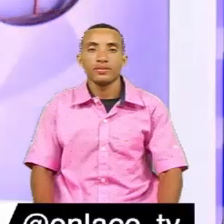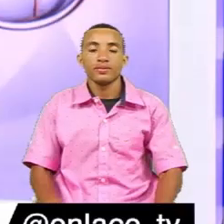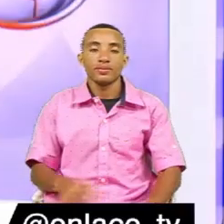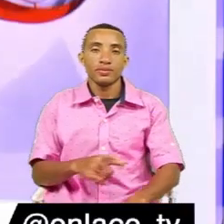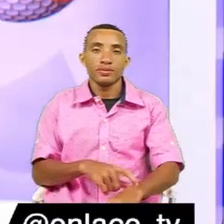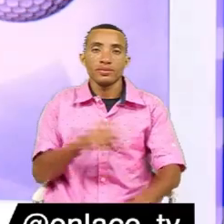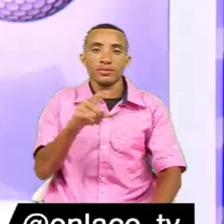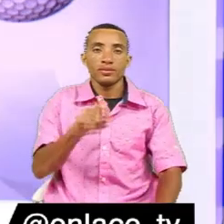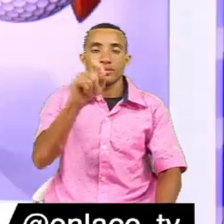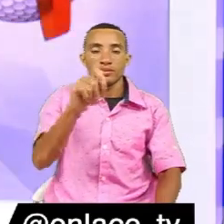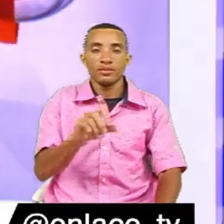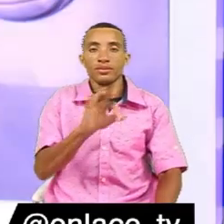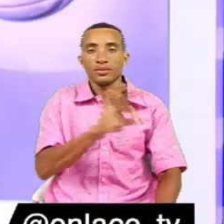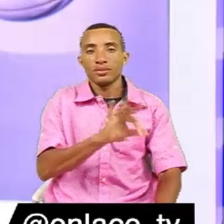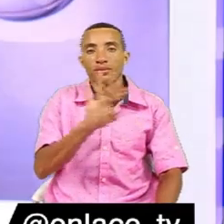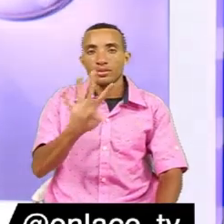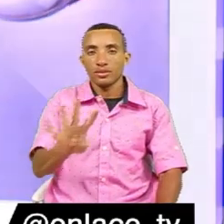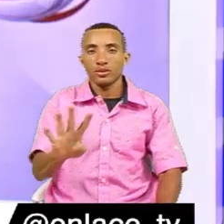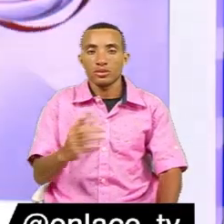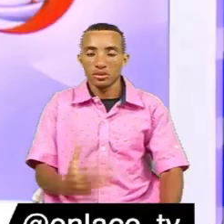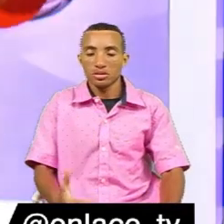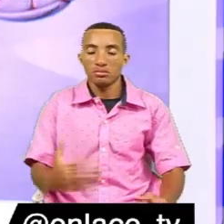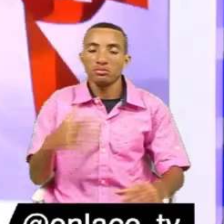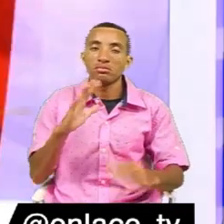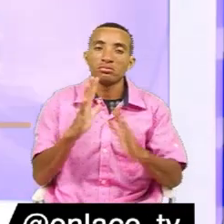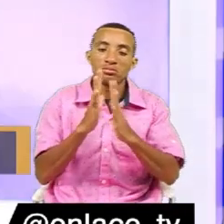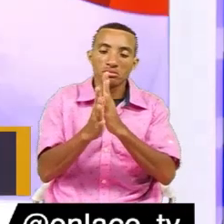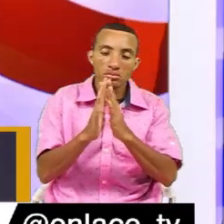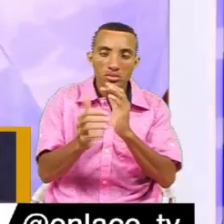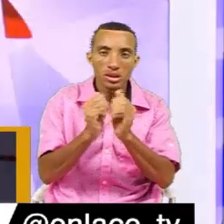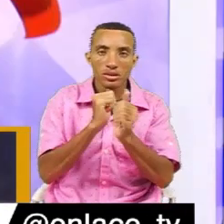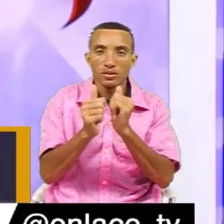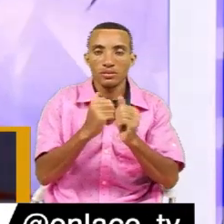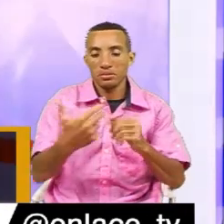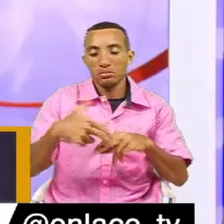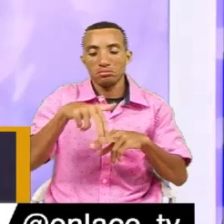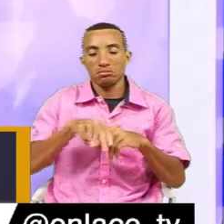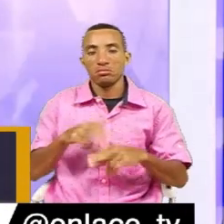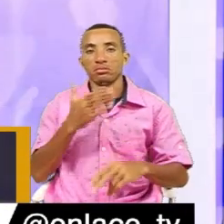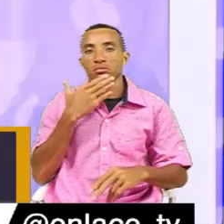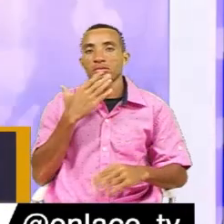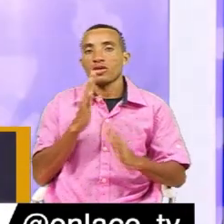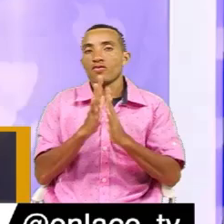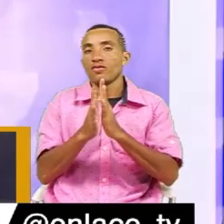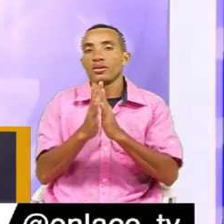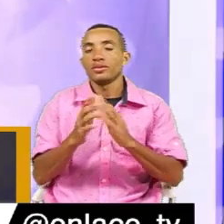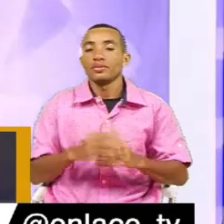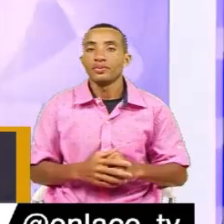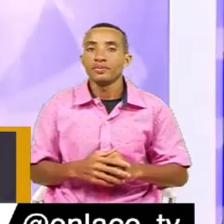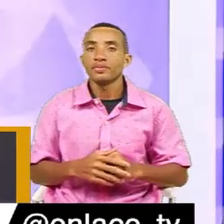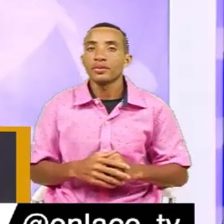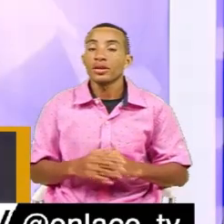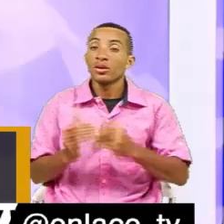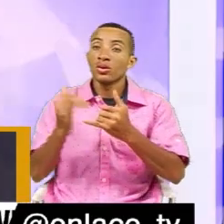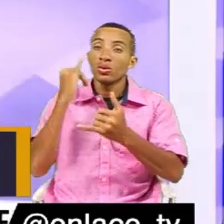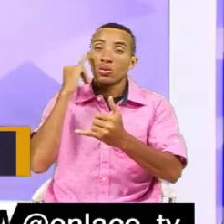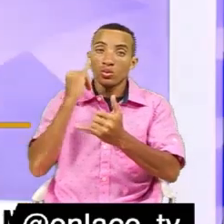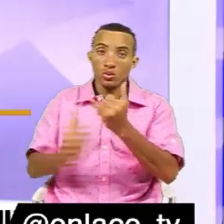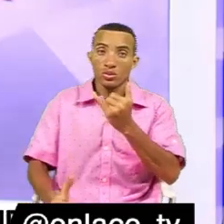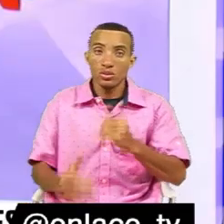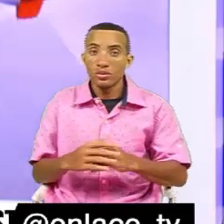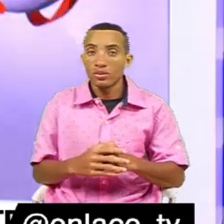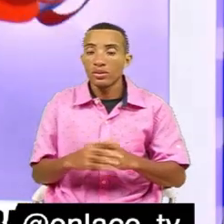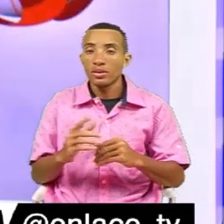6:34, llega la información deportiva, enlace de noticias. Pónganse cómodos, está la información. Luego la última válida del Campeonato Nacional